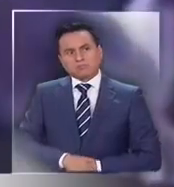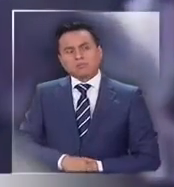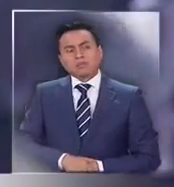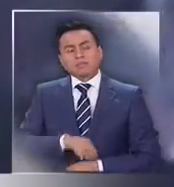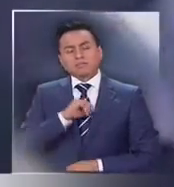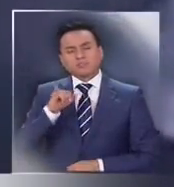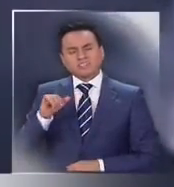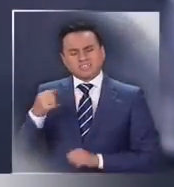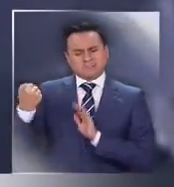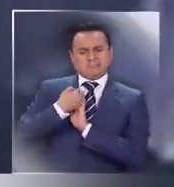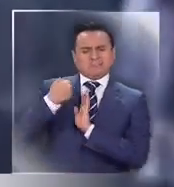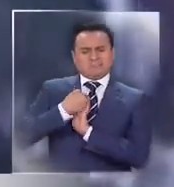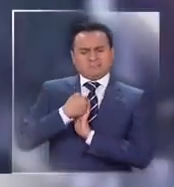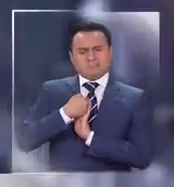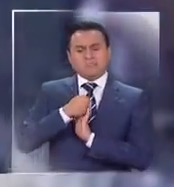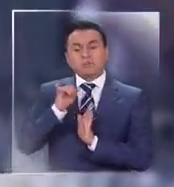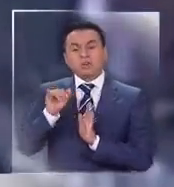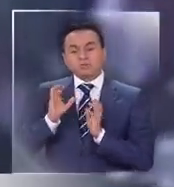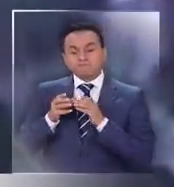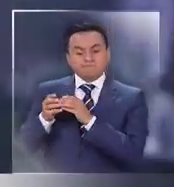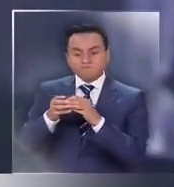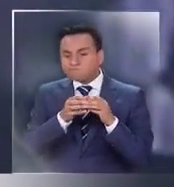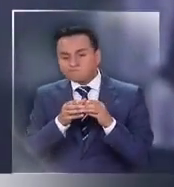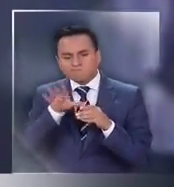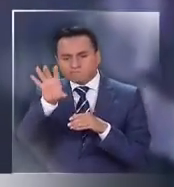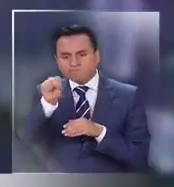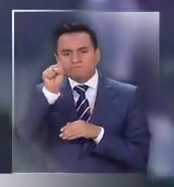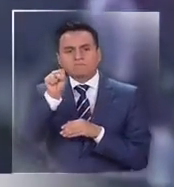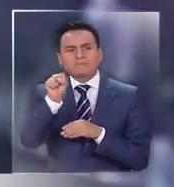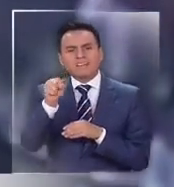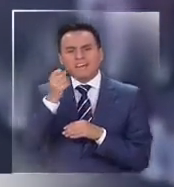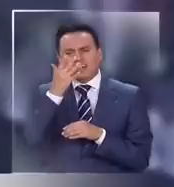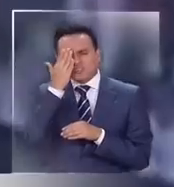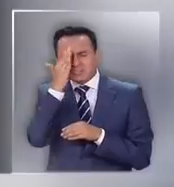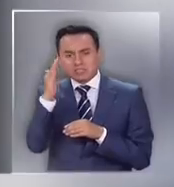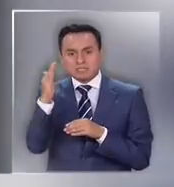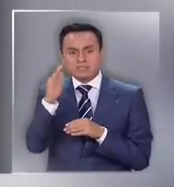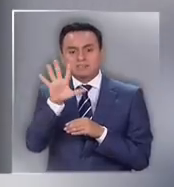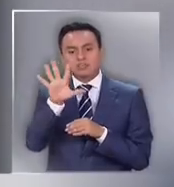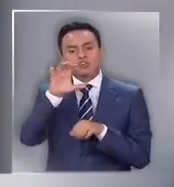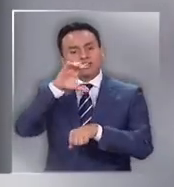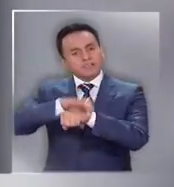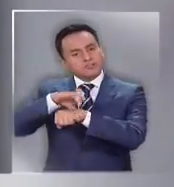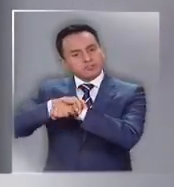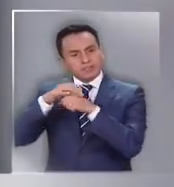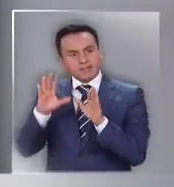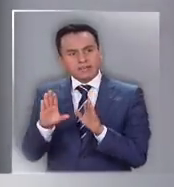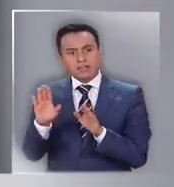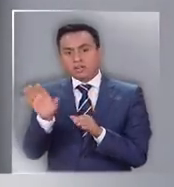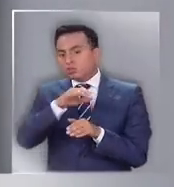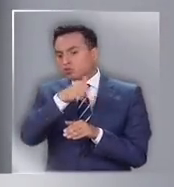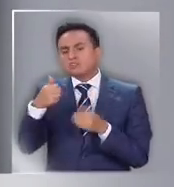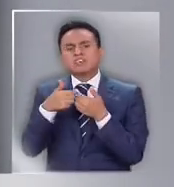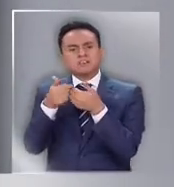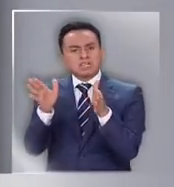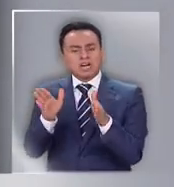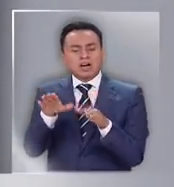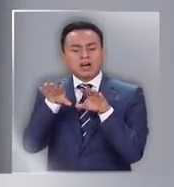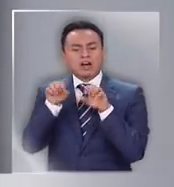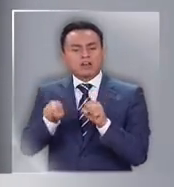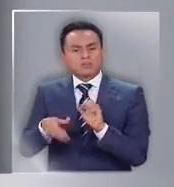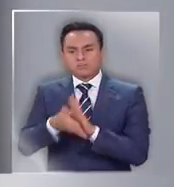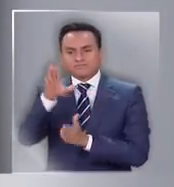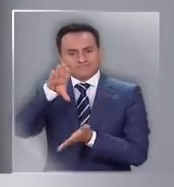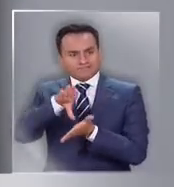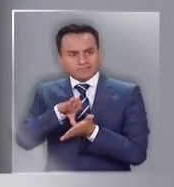Tras la fuerte golpiza, un operativo de carabineros logró dar con el paradero de los agresores. 5 fueron los detenidos y todos quedaron en libertad con arraigo